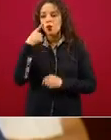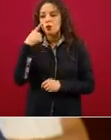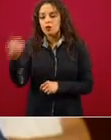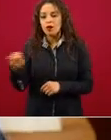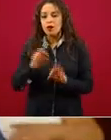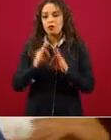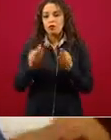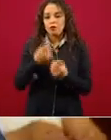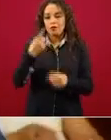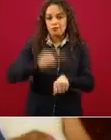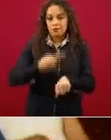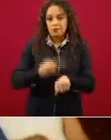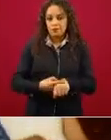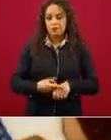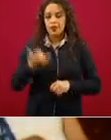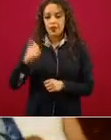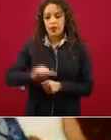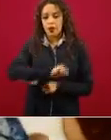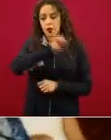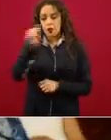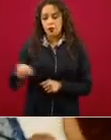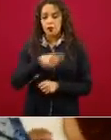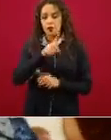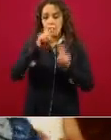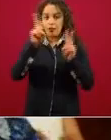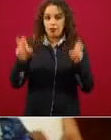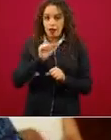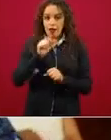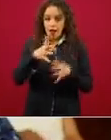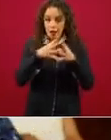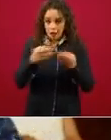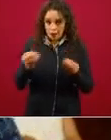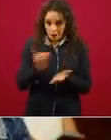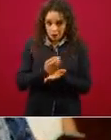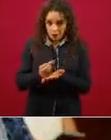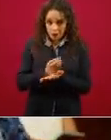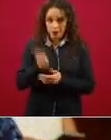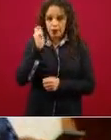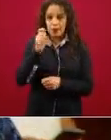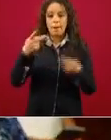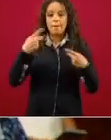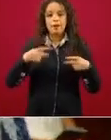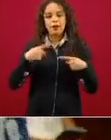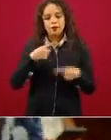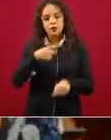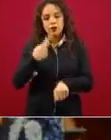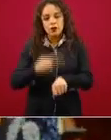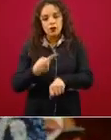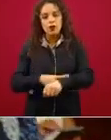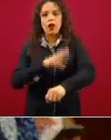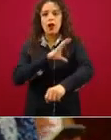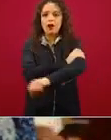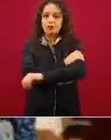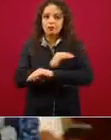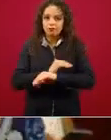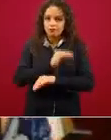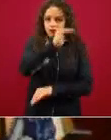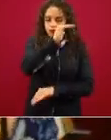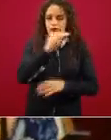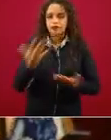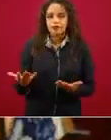de los recuperados en la clasificación, digamos, de hipertensión, de estas